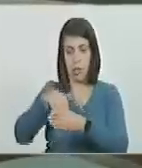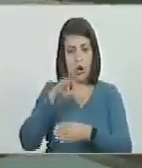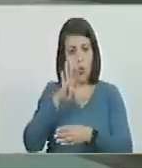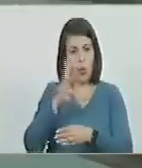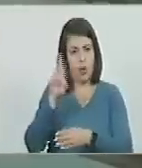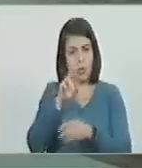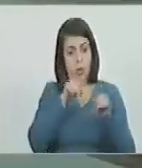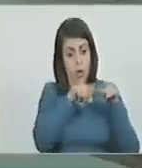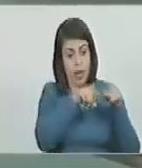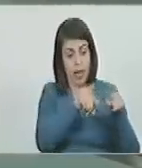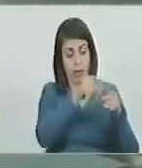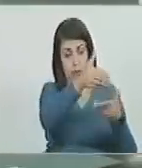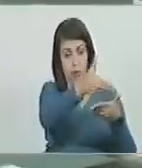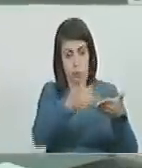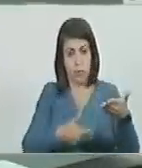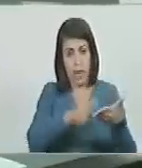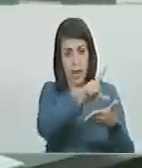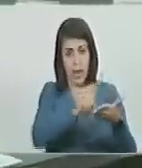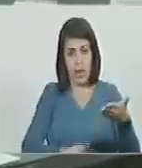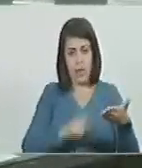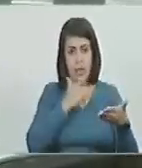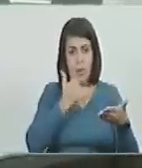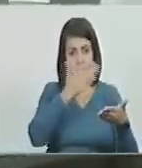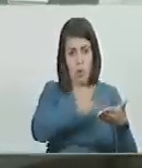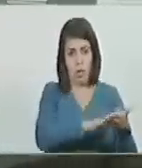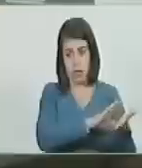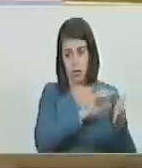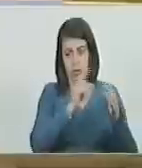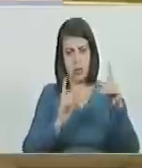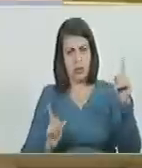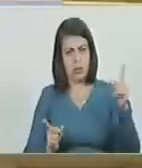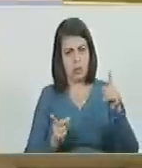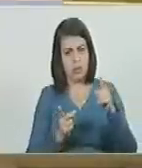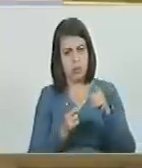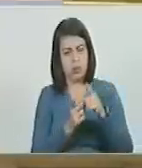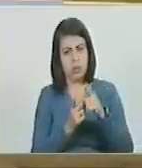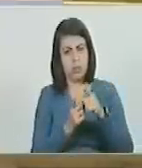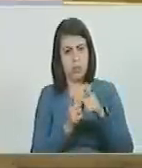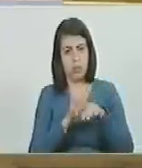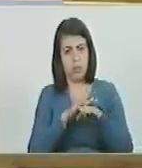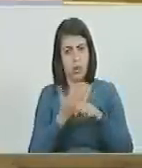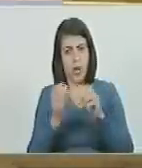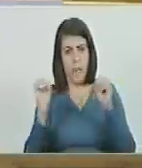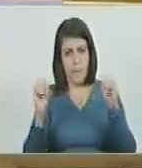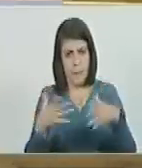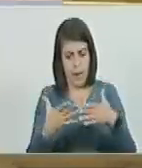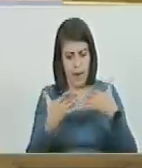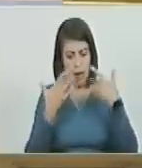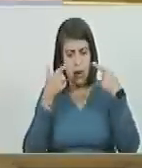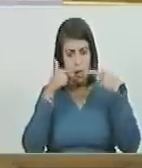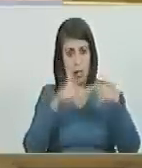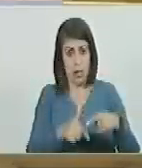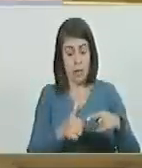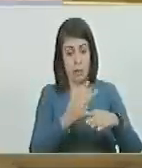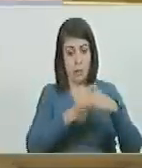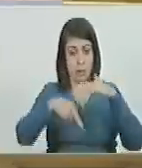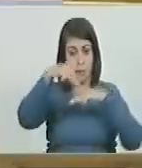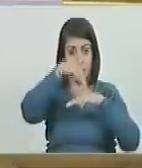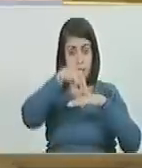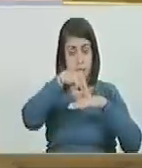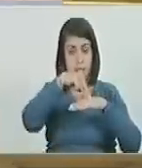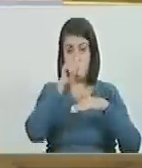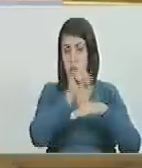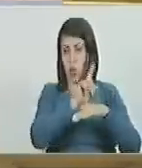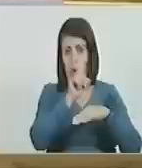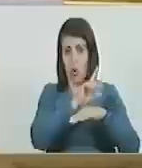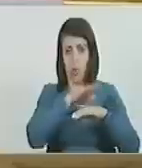República, la tasa de mortalidad milagrosamente disminuía. Pero eso no era un milagro de José Gregorio Hernández, no.